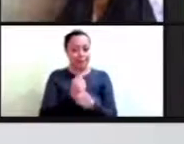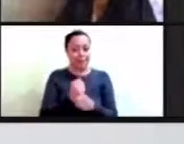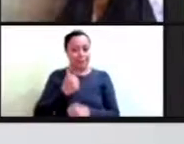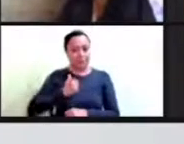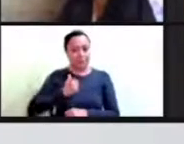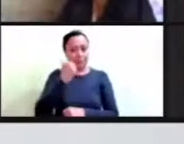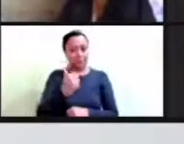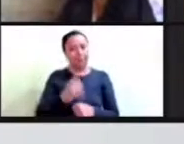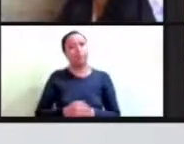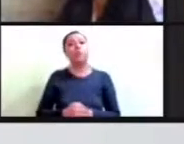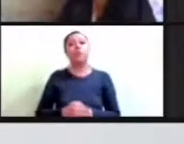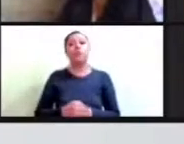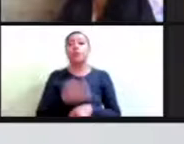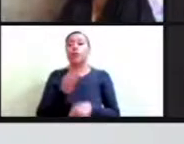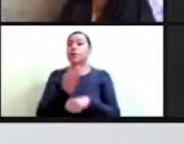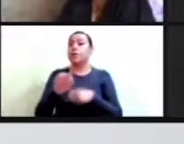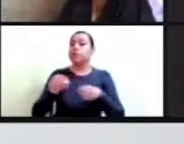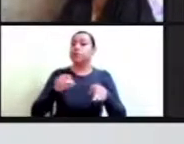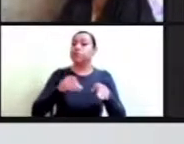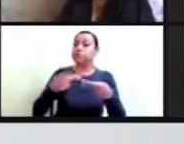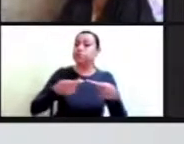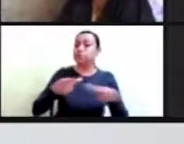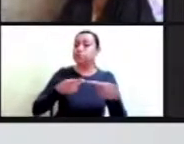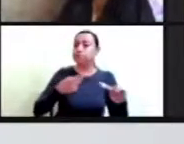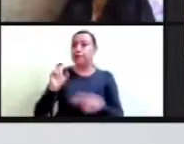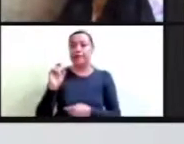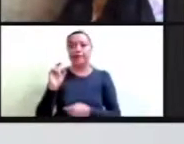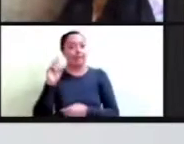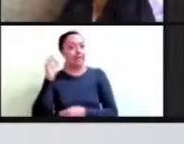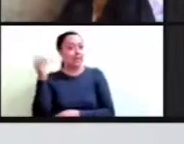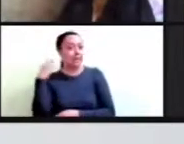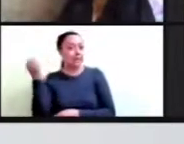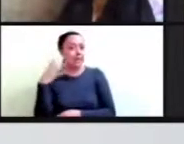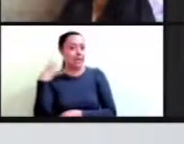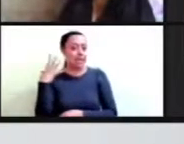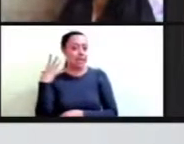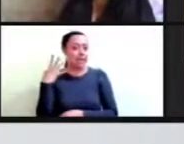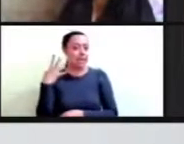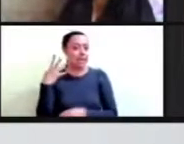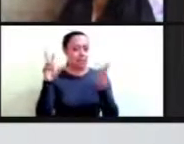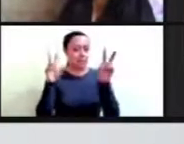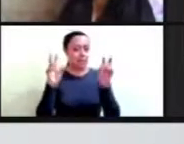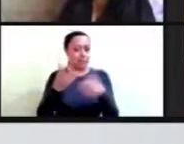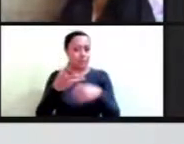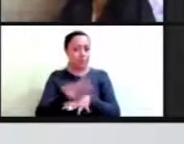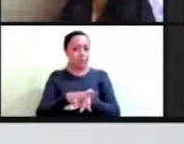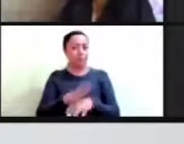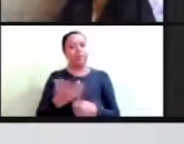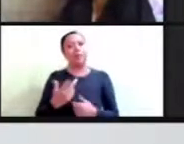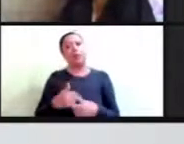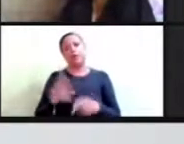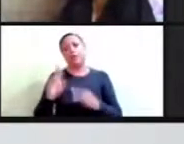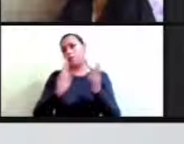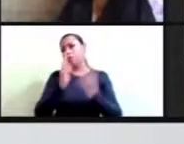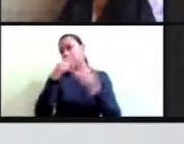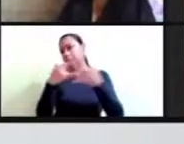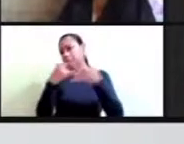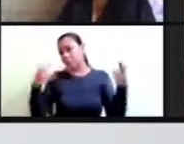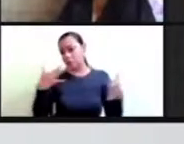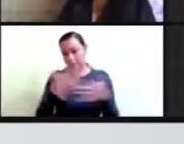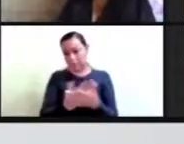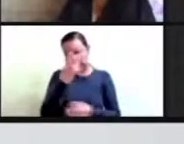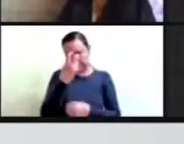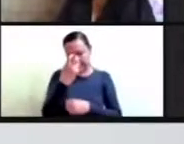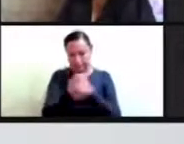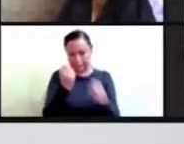que tenemos preparadas alrededor de 30 conferencias sobre, relacionadas con las conmemoraciones históricas que vamos a tener este año. Y las pueden